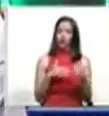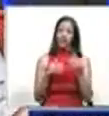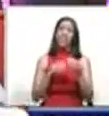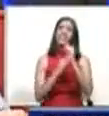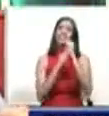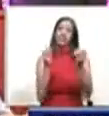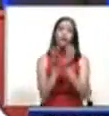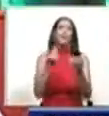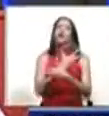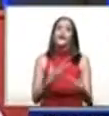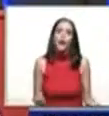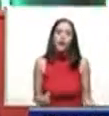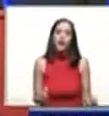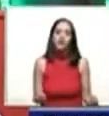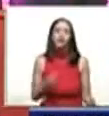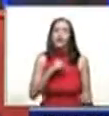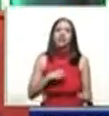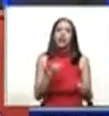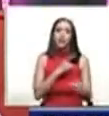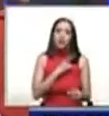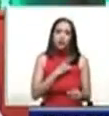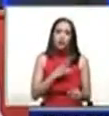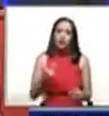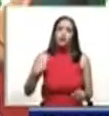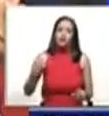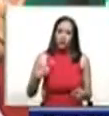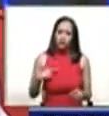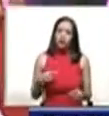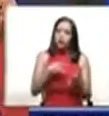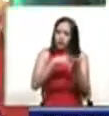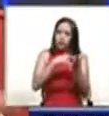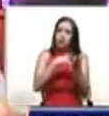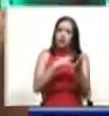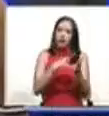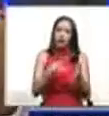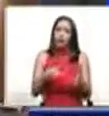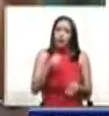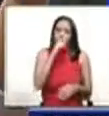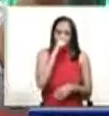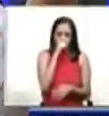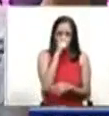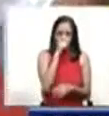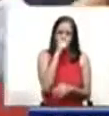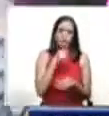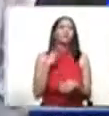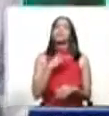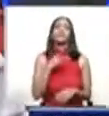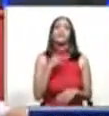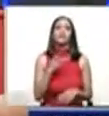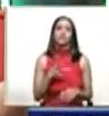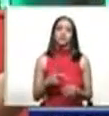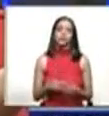no, señores, nuestras universidades tenemos una gran debilidad política porque tenemos problemas, chicos, te lo voy a poner